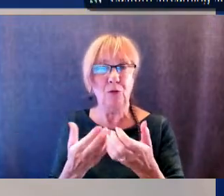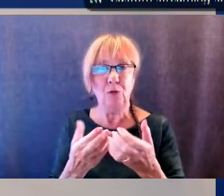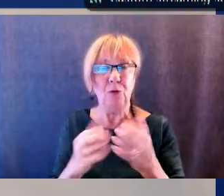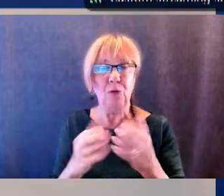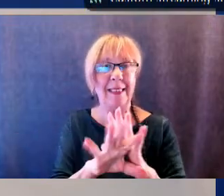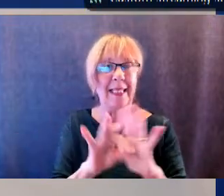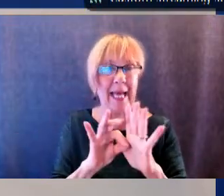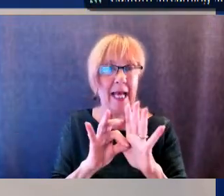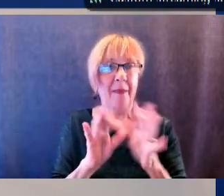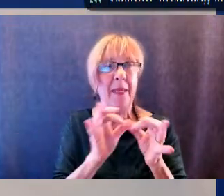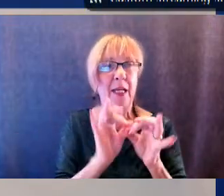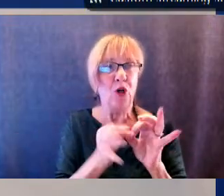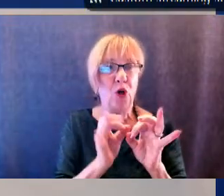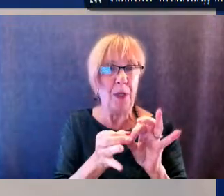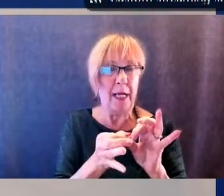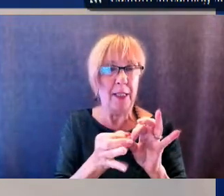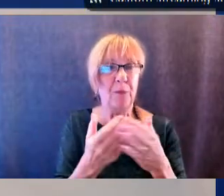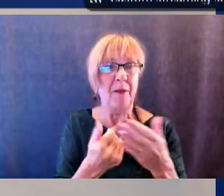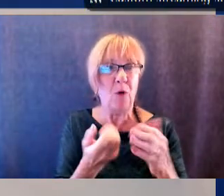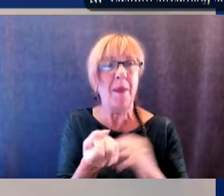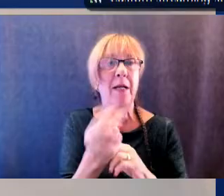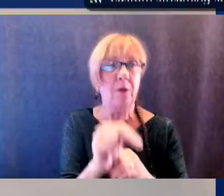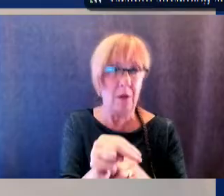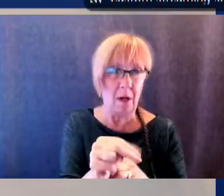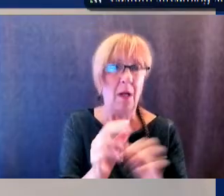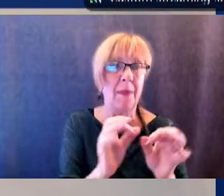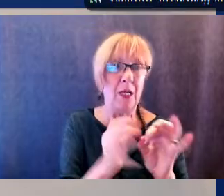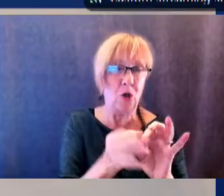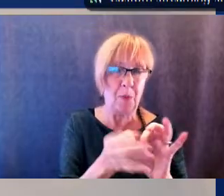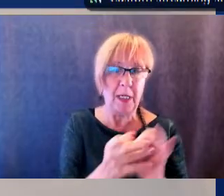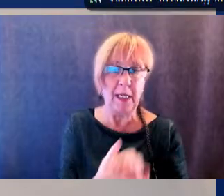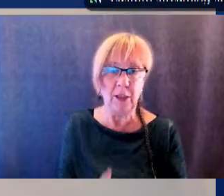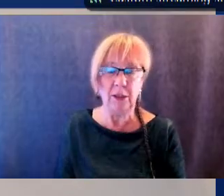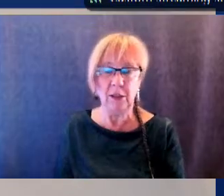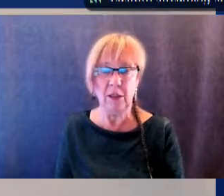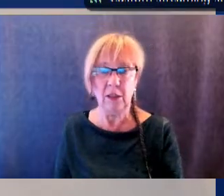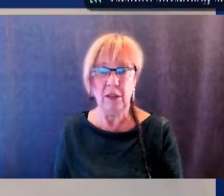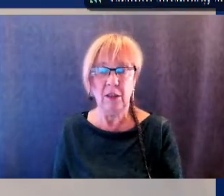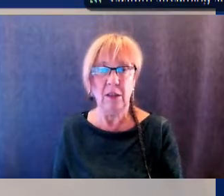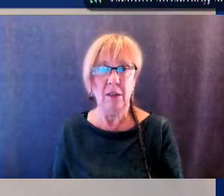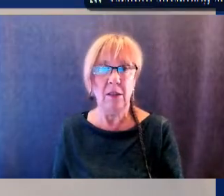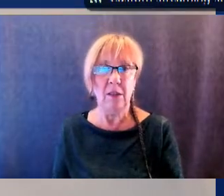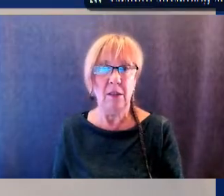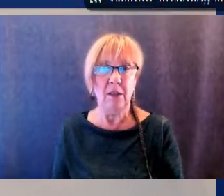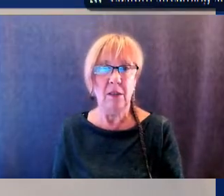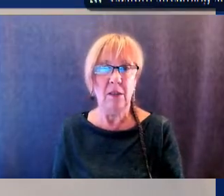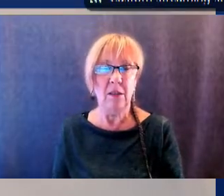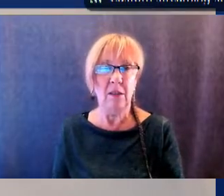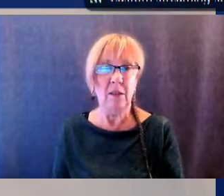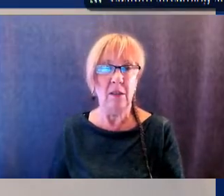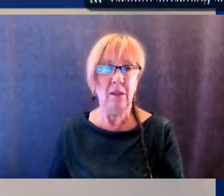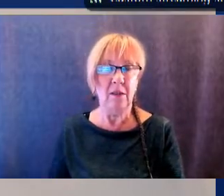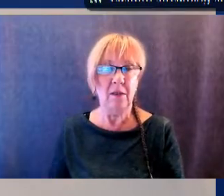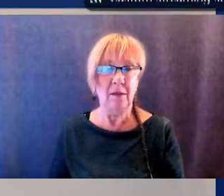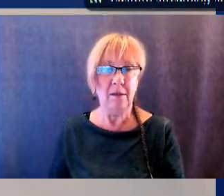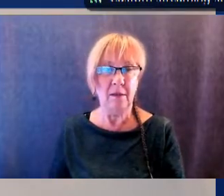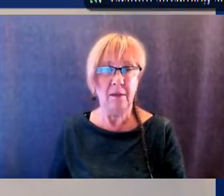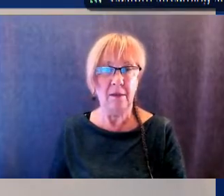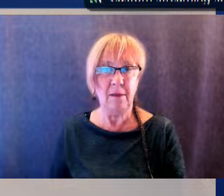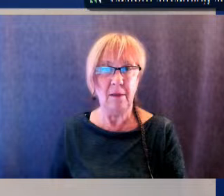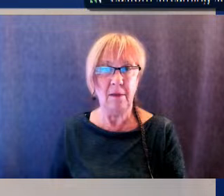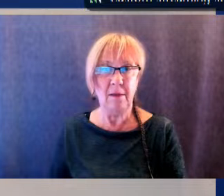icono y seleccione el canal de español. Si usted ingresó con un teléfono móvil o con una tableta, sus opciones se van a ver un poco